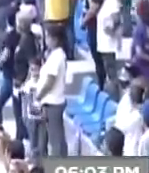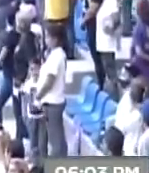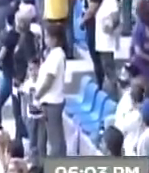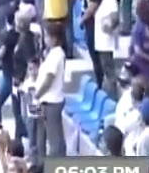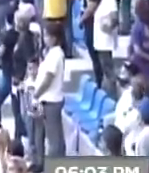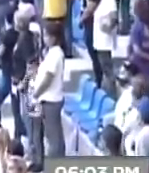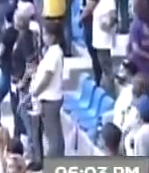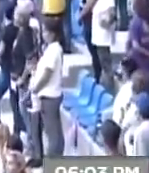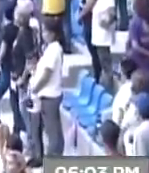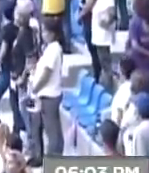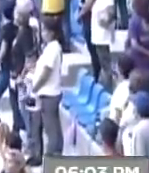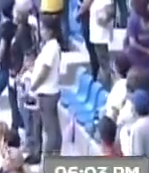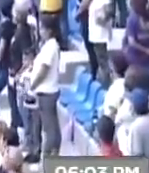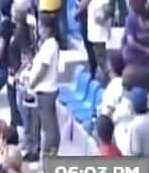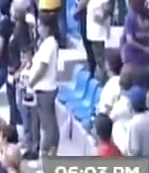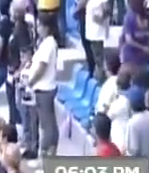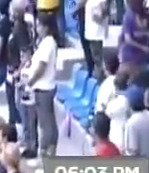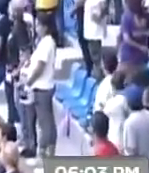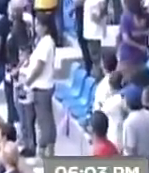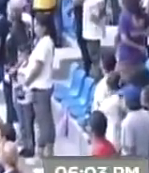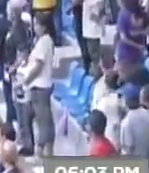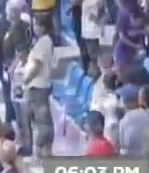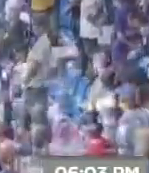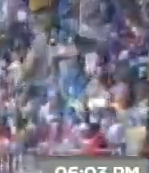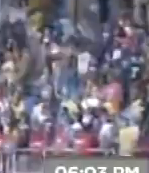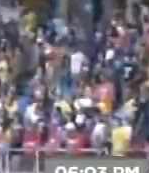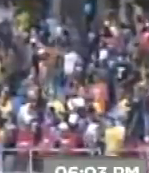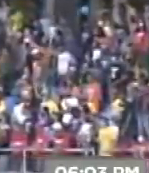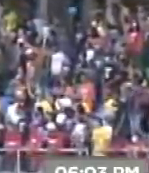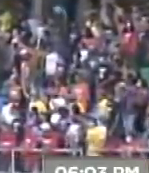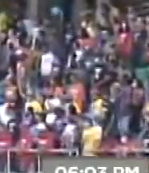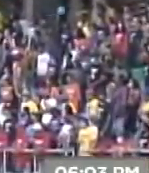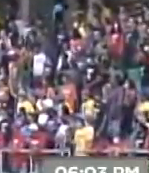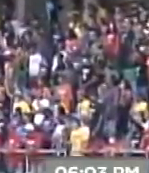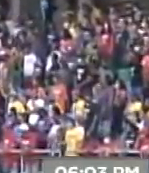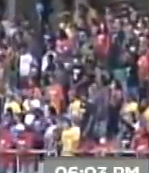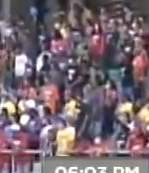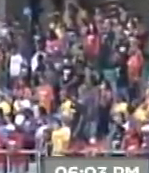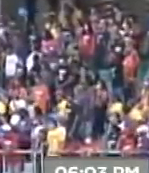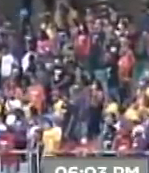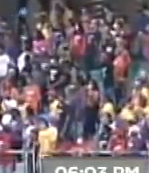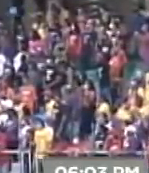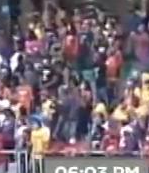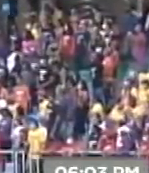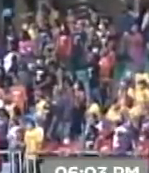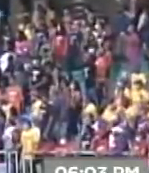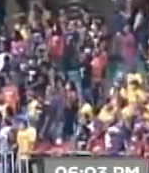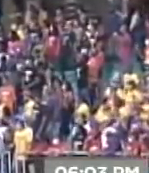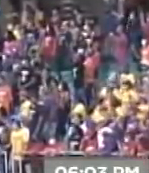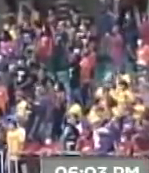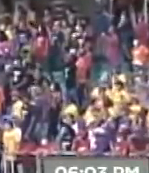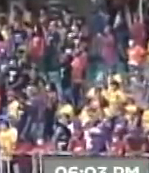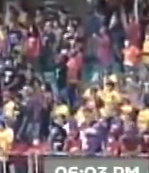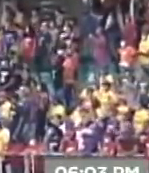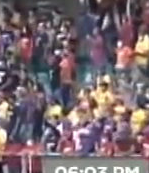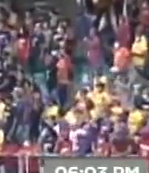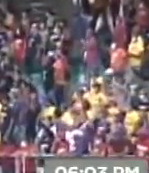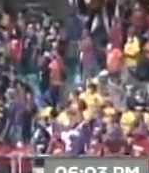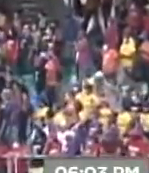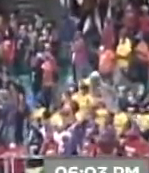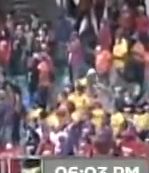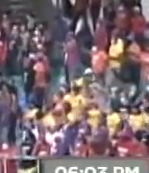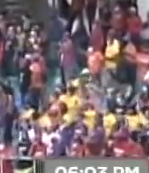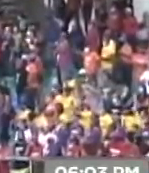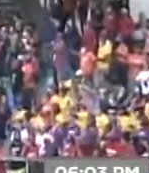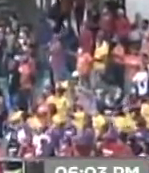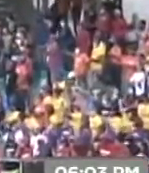cuando el presidente constitucional de la República Bolivariana de Venezuela, Nicolás Maduro, lidera el acto de juramentación